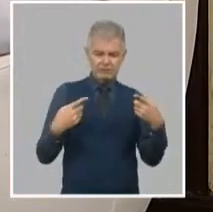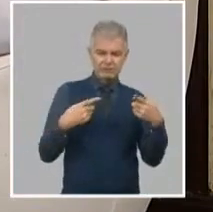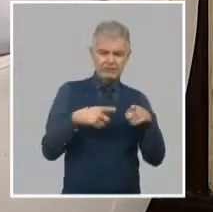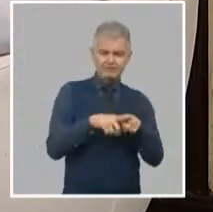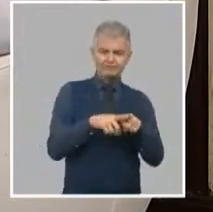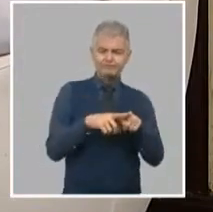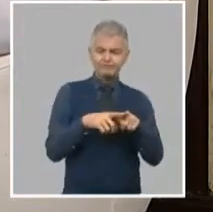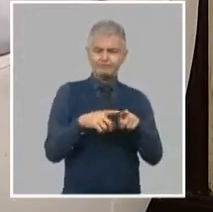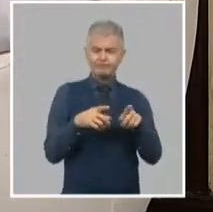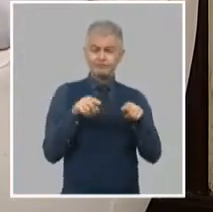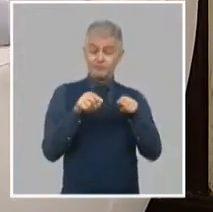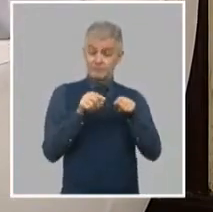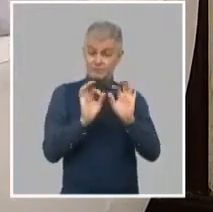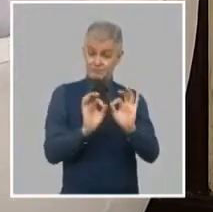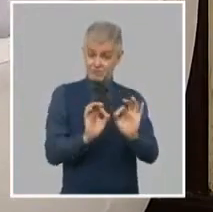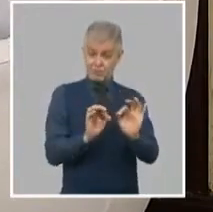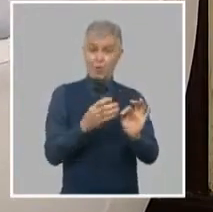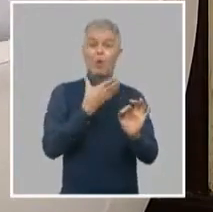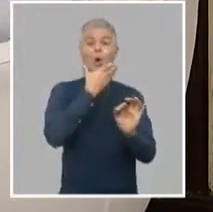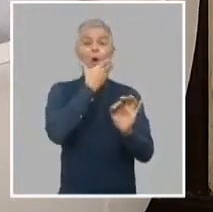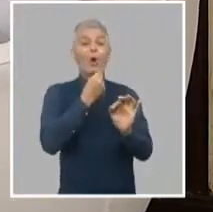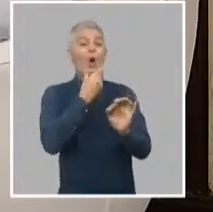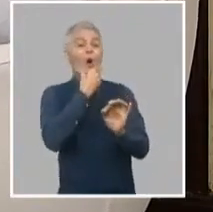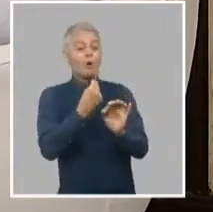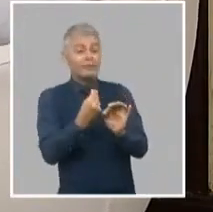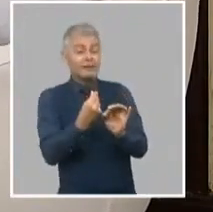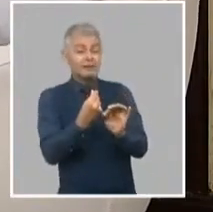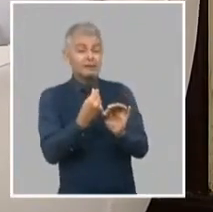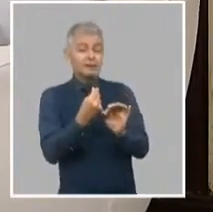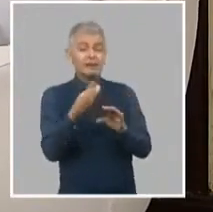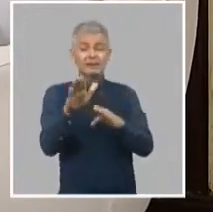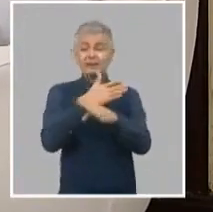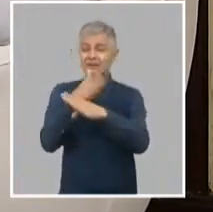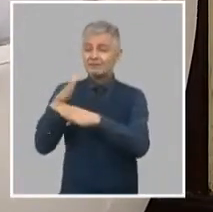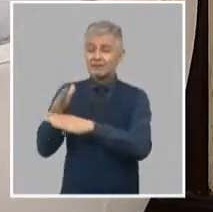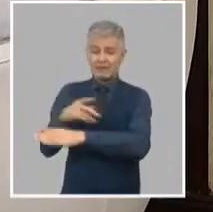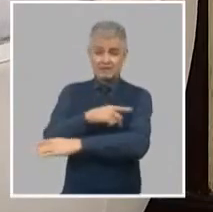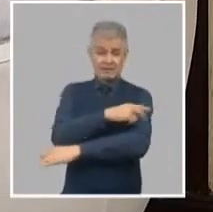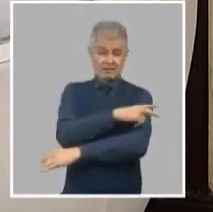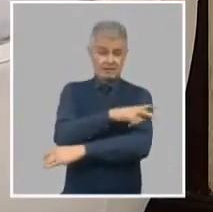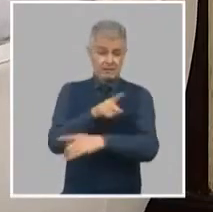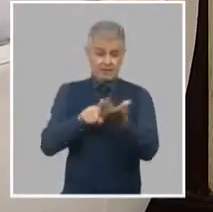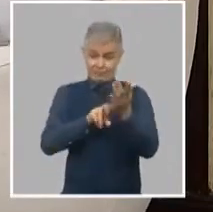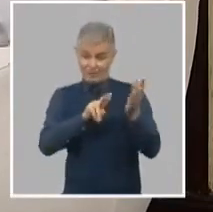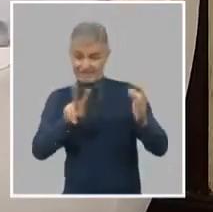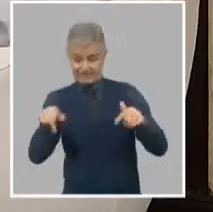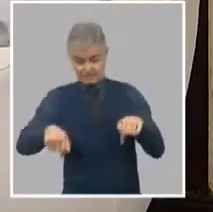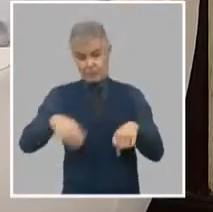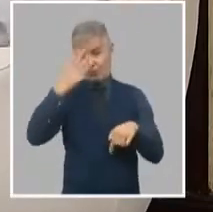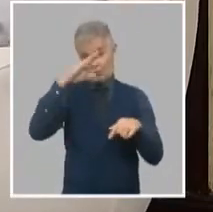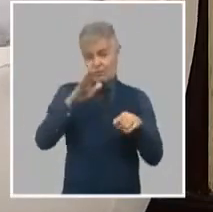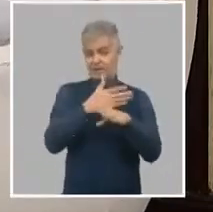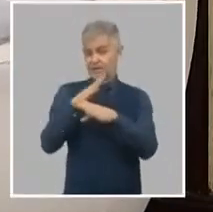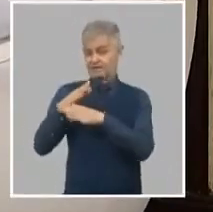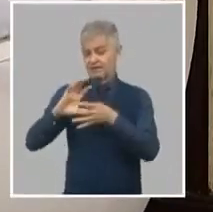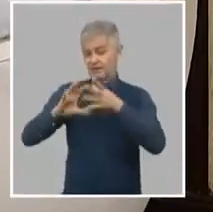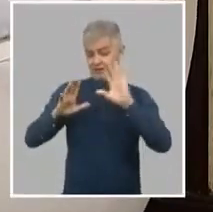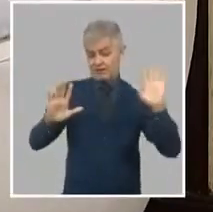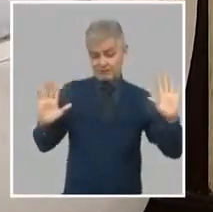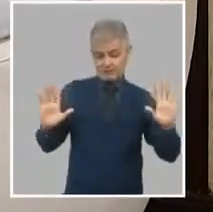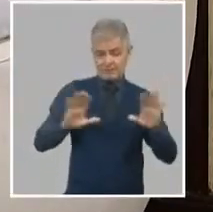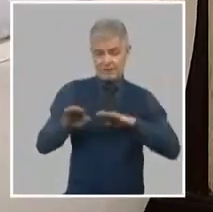decir, te decía, a esos jóvenes que eran de diferentes provincias, que tienen diferente formación y que iban con un